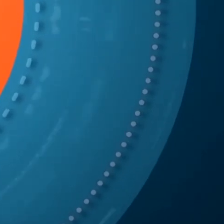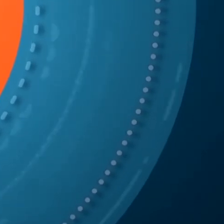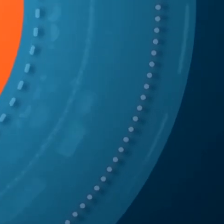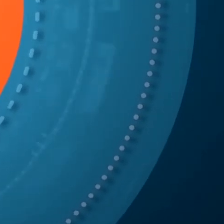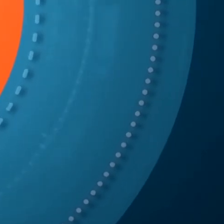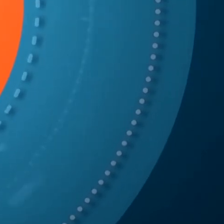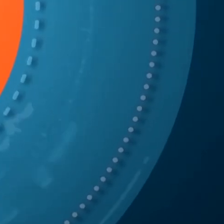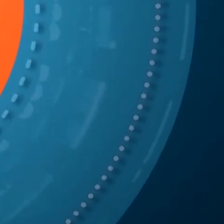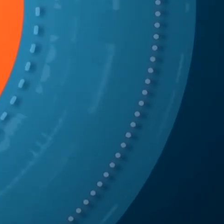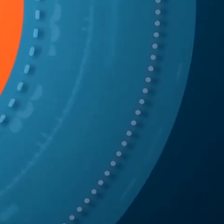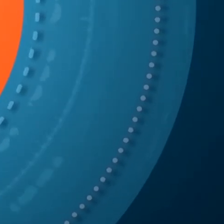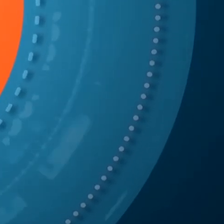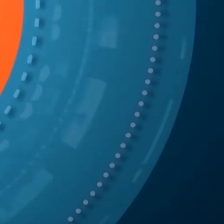¡Gracias!